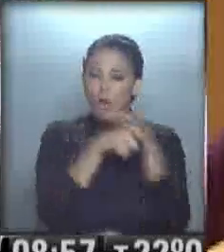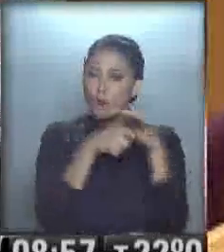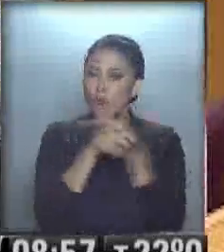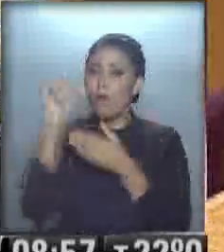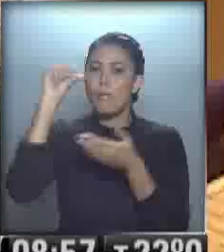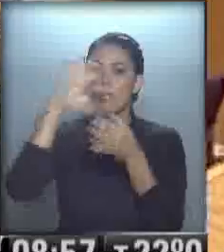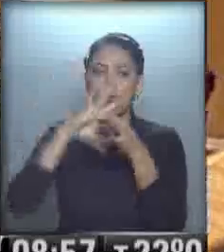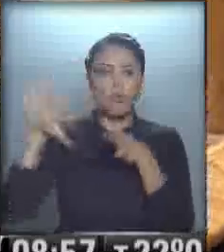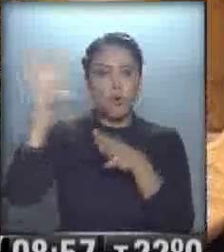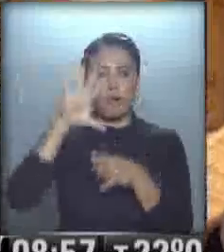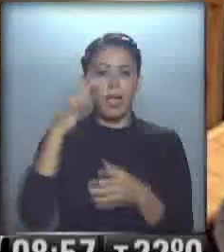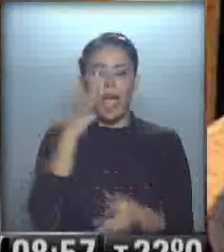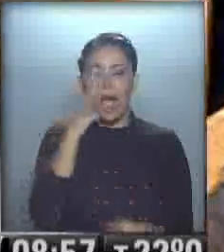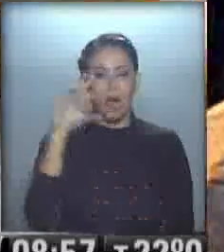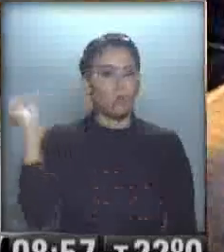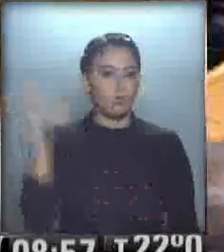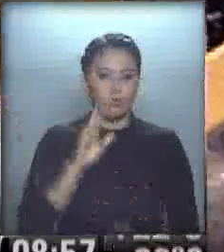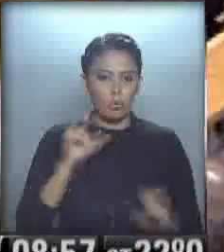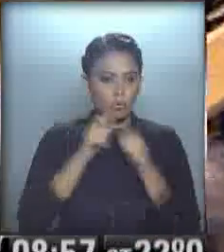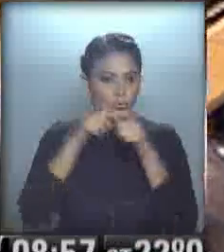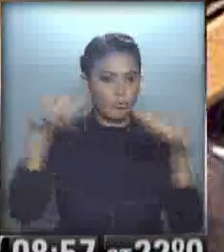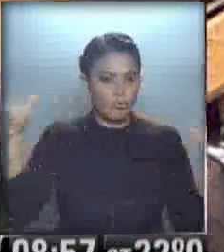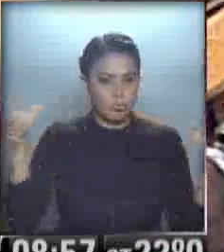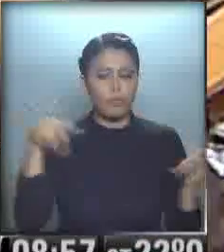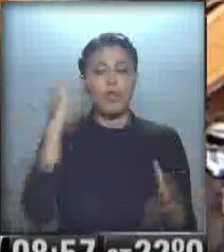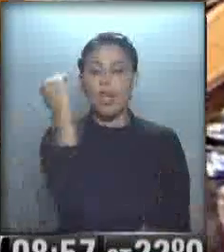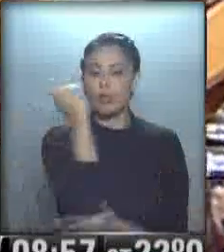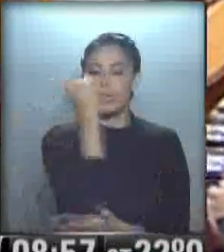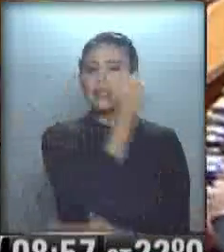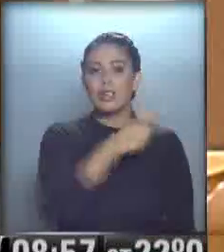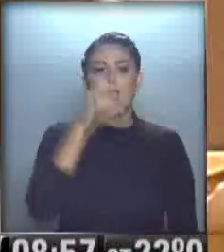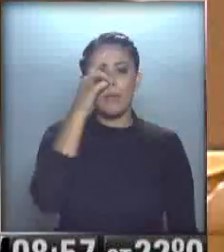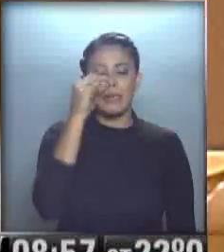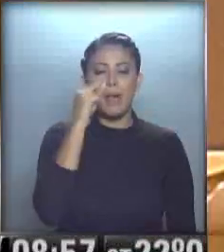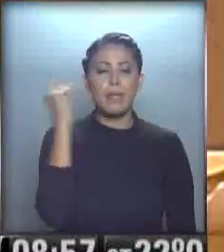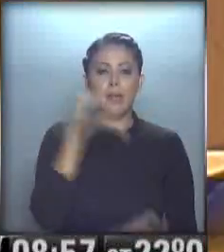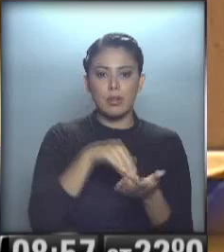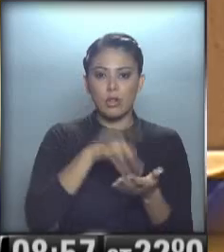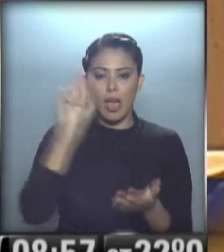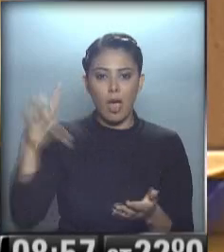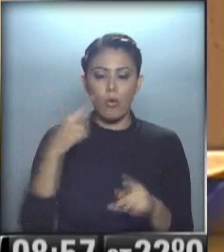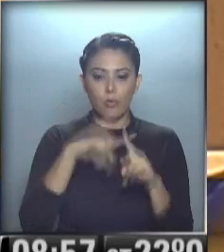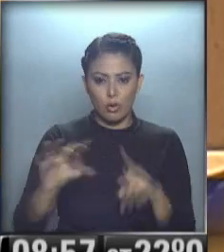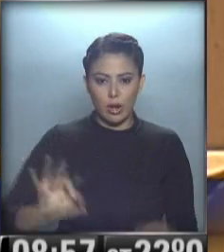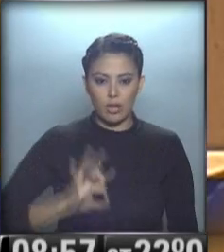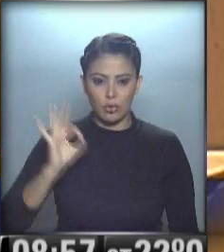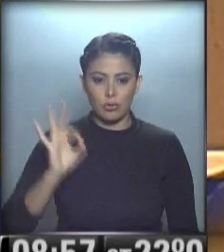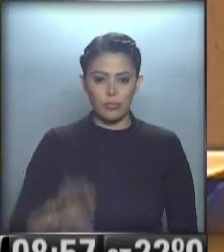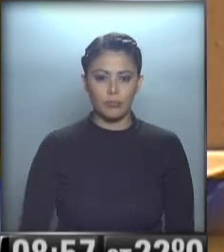dentro de la Unión Europea es una práctica altamente extendida que cuesta a la economía 120.000 millones de euros cada año?